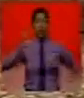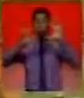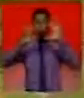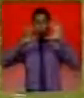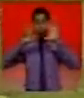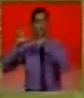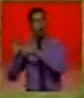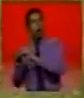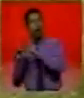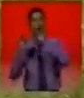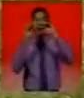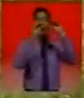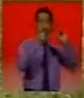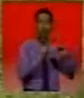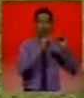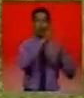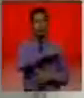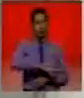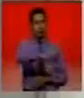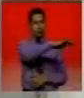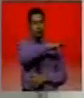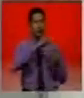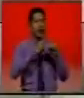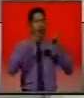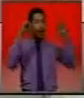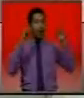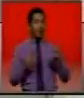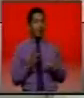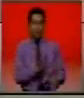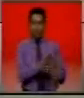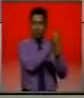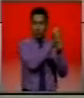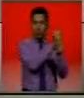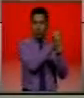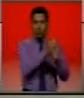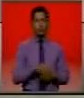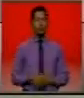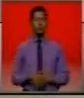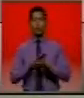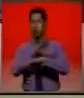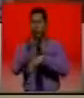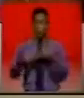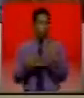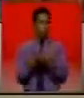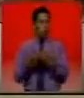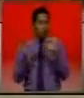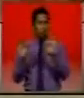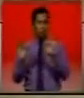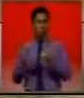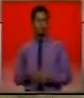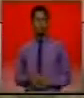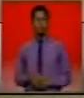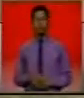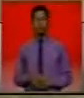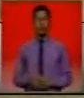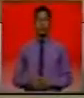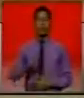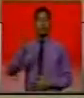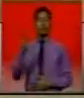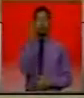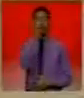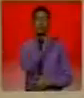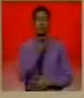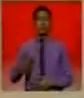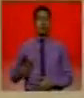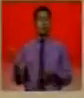reubicar justamente en campamentos, en albergues ya de este tipo, que presten todas las facilidades. El segundo mandatario en el recorrido estuvo acompañado